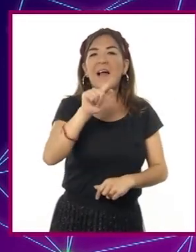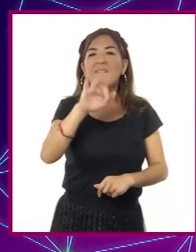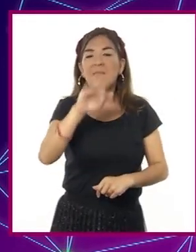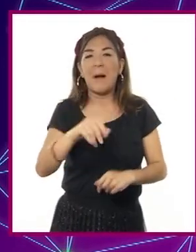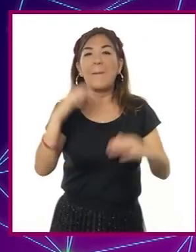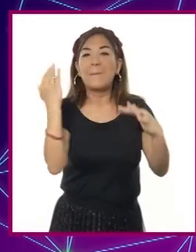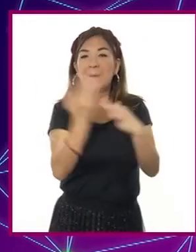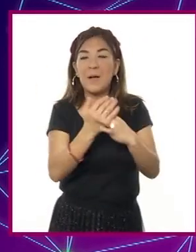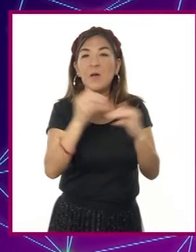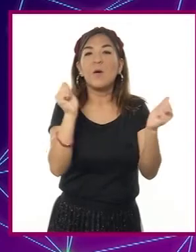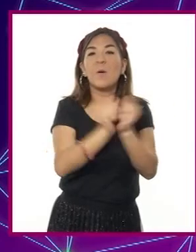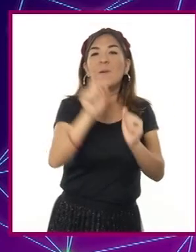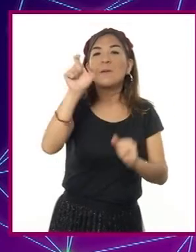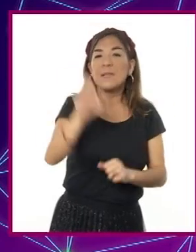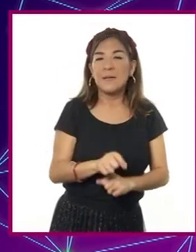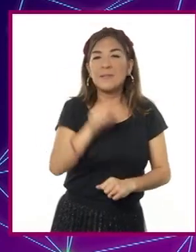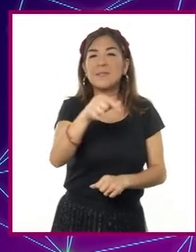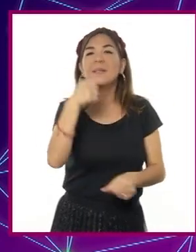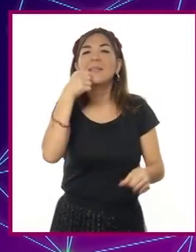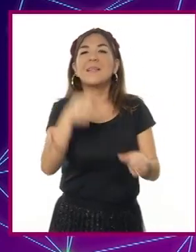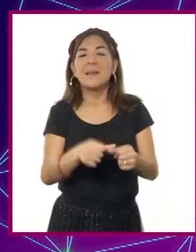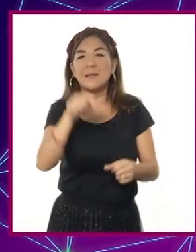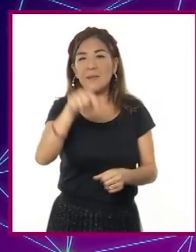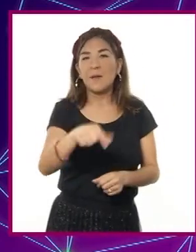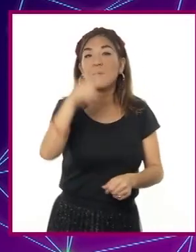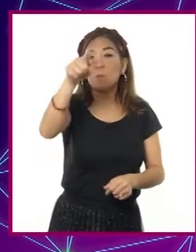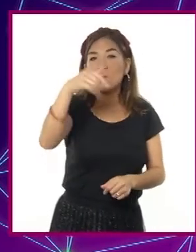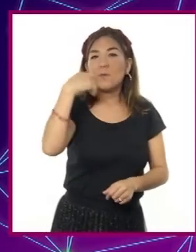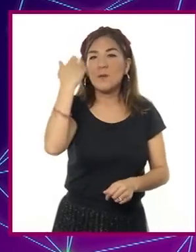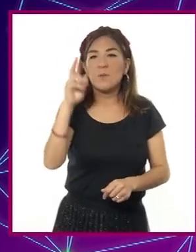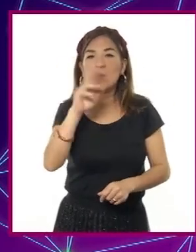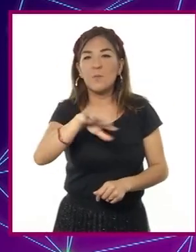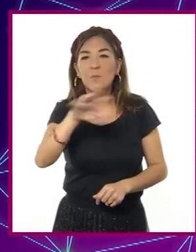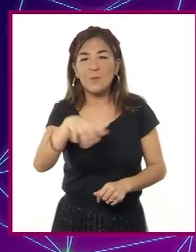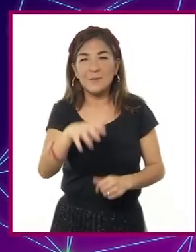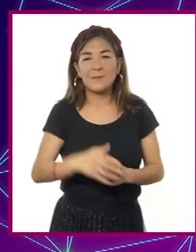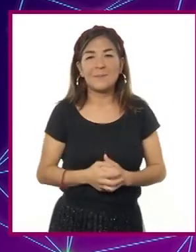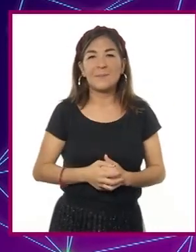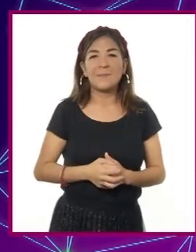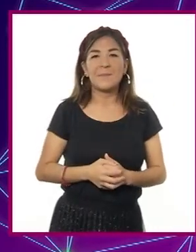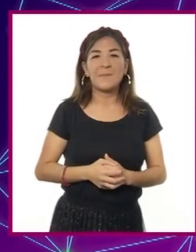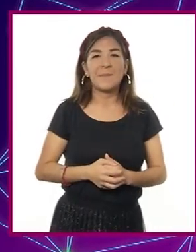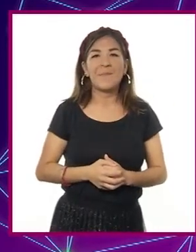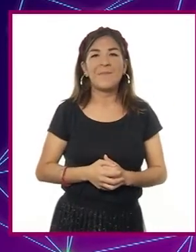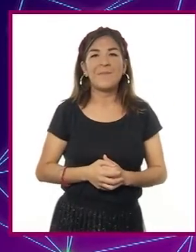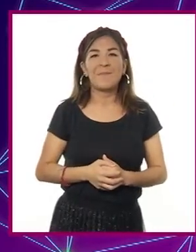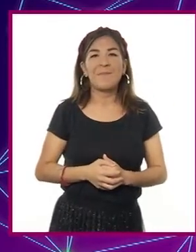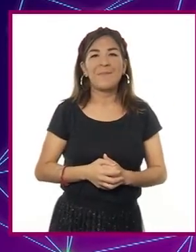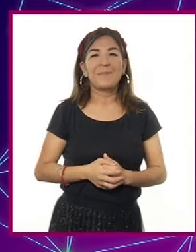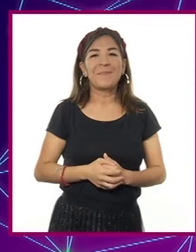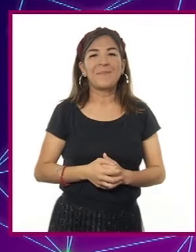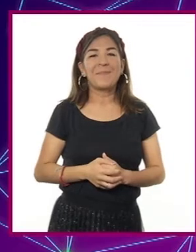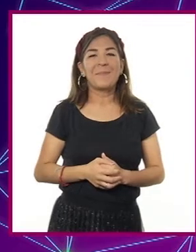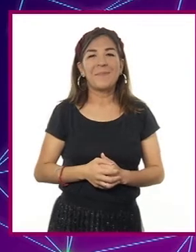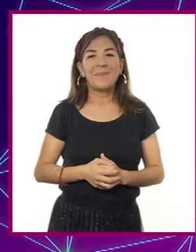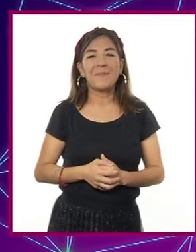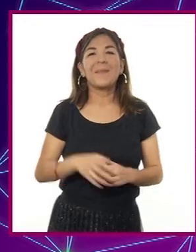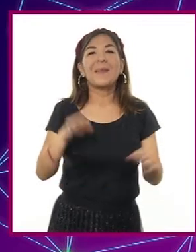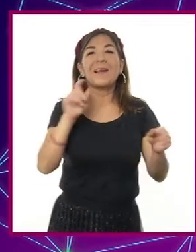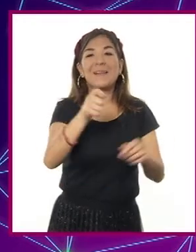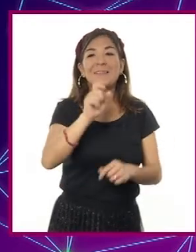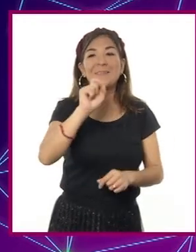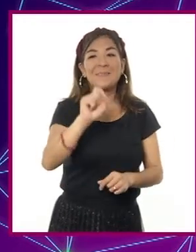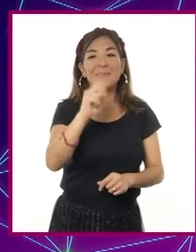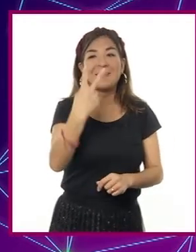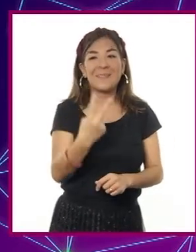X, es decir, la incógnita que se busca calcular. Entonces, alfa medios es igual a 22